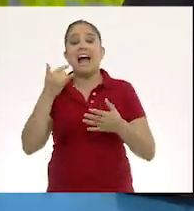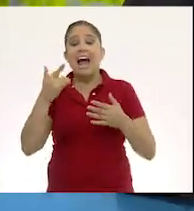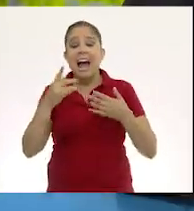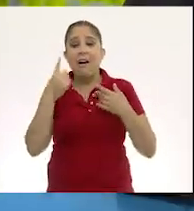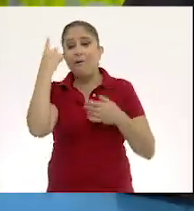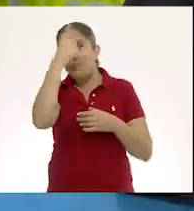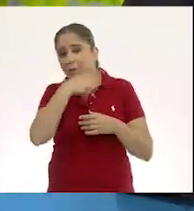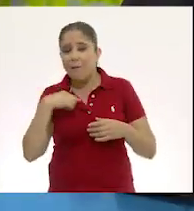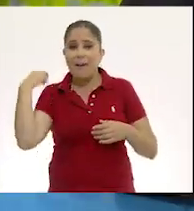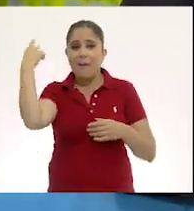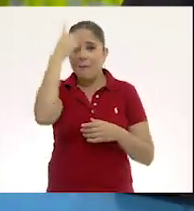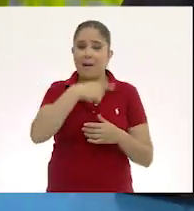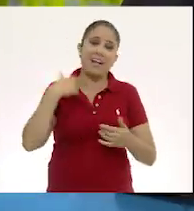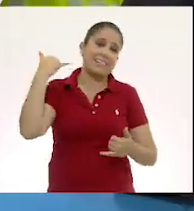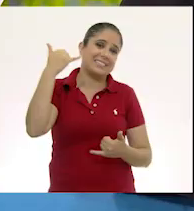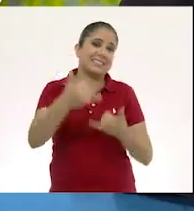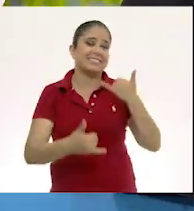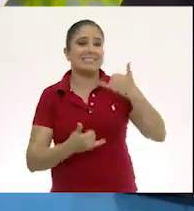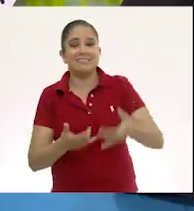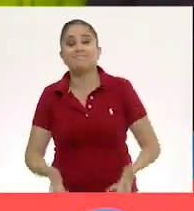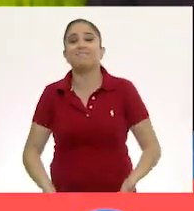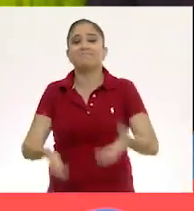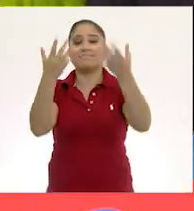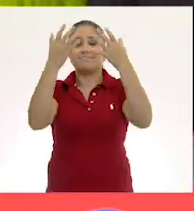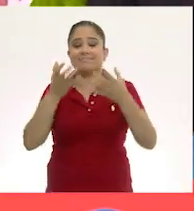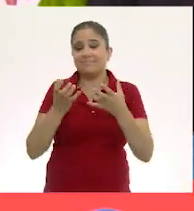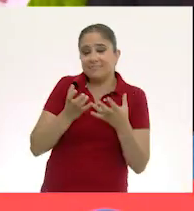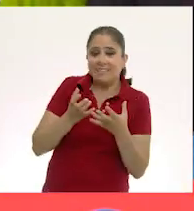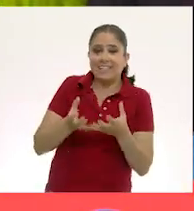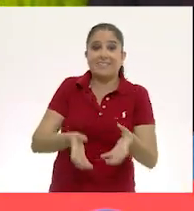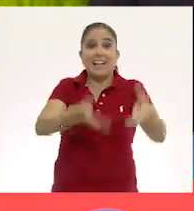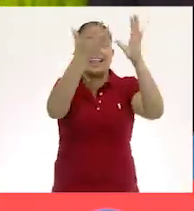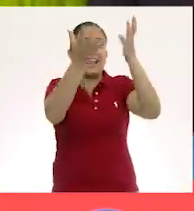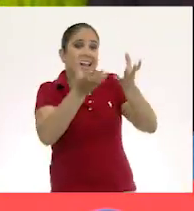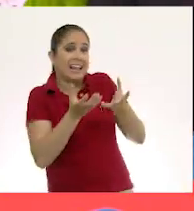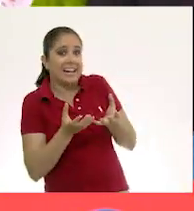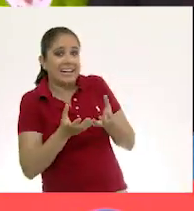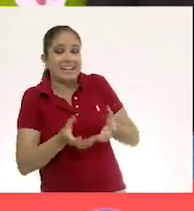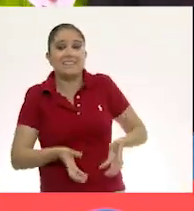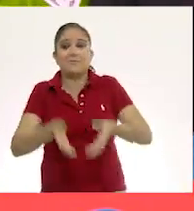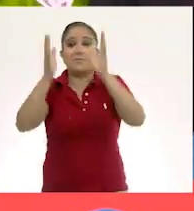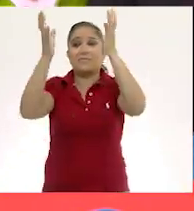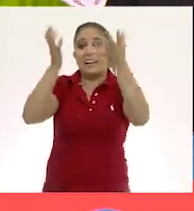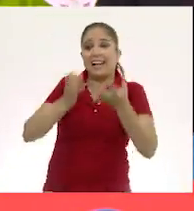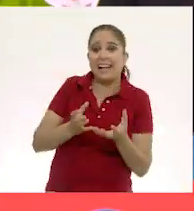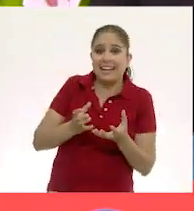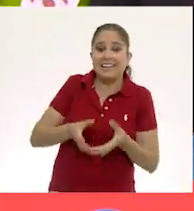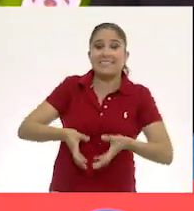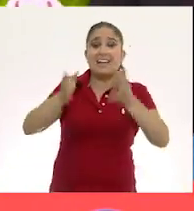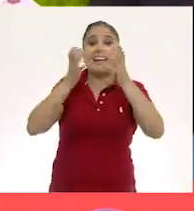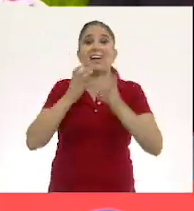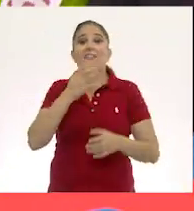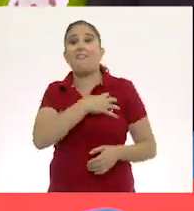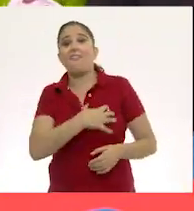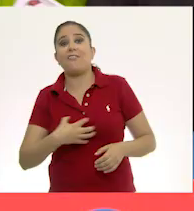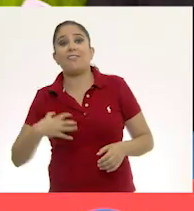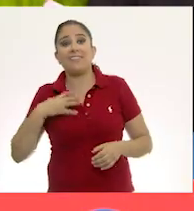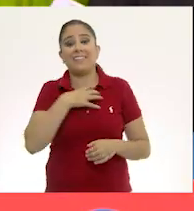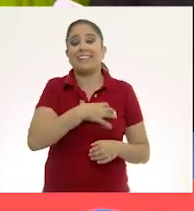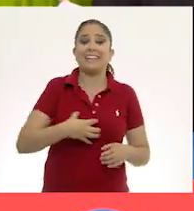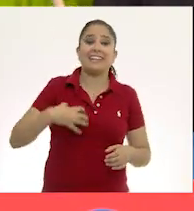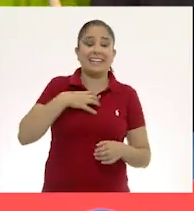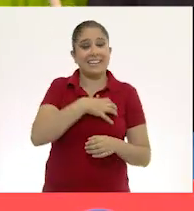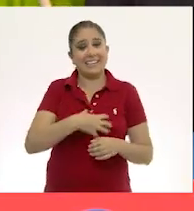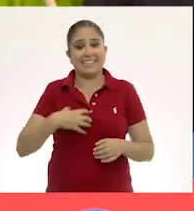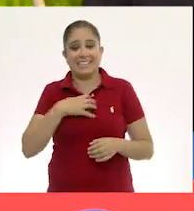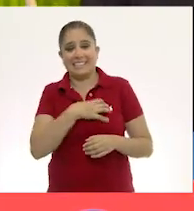pasaron horas y horas jugando a aventarse el balón. ¡La tengo yo! ¡Ahora tú! ¡No, ahora yo! Estuvieron tan contentos que quedaron de